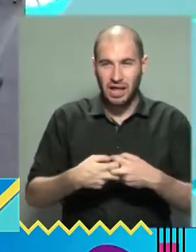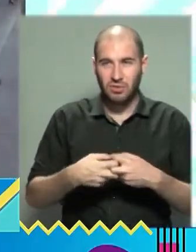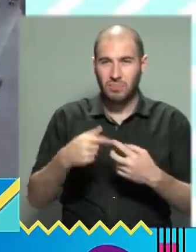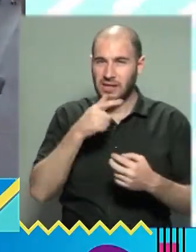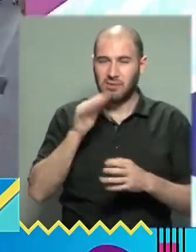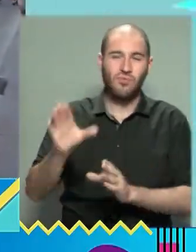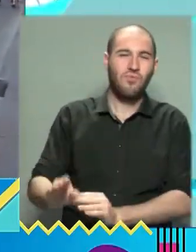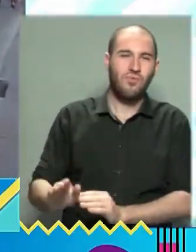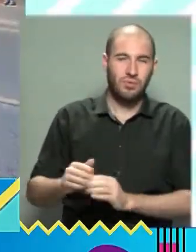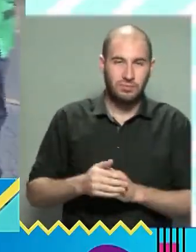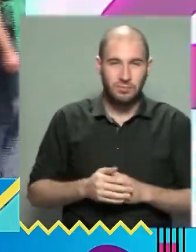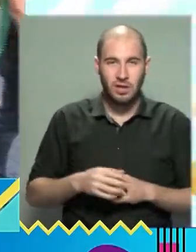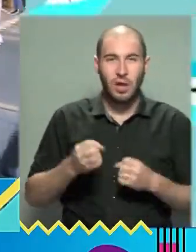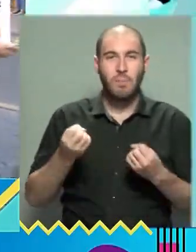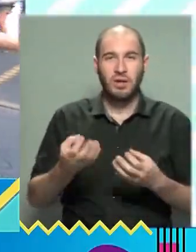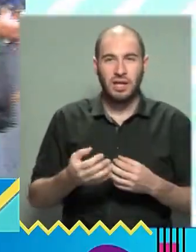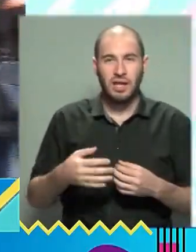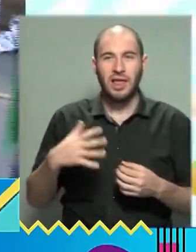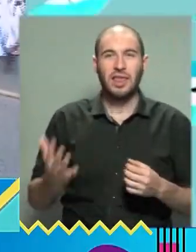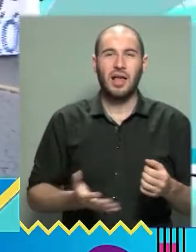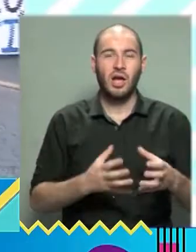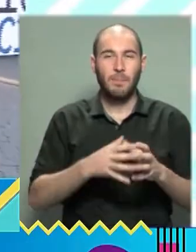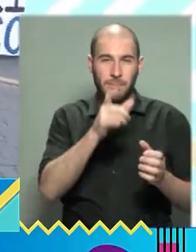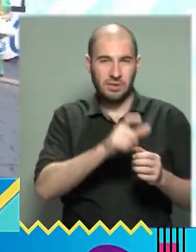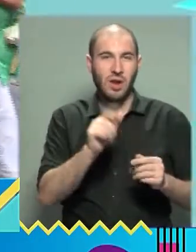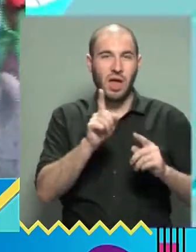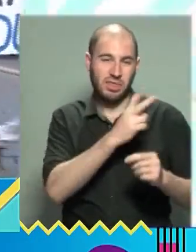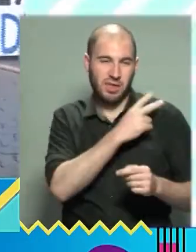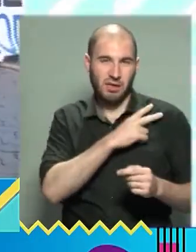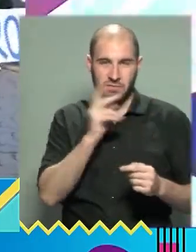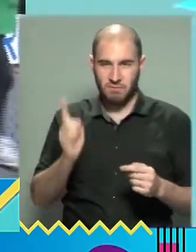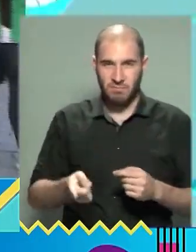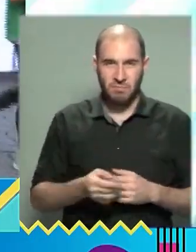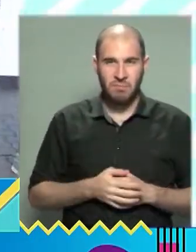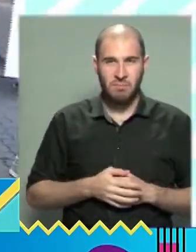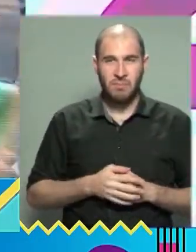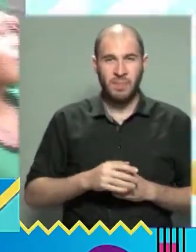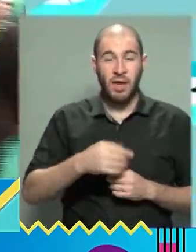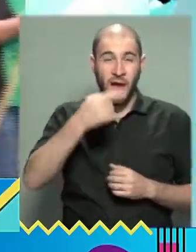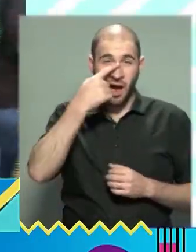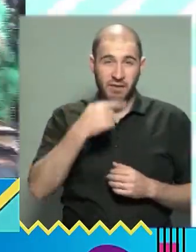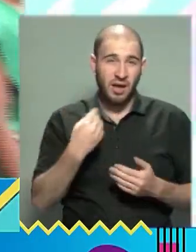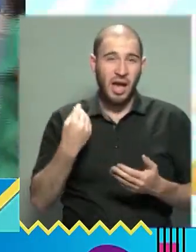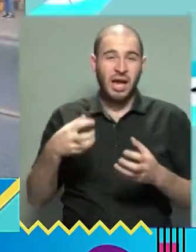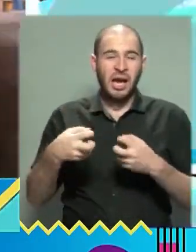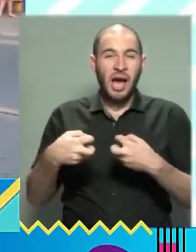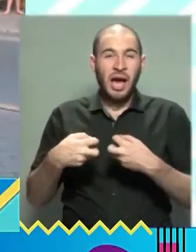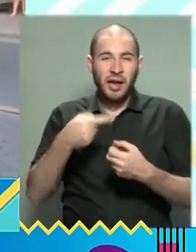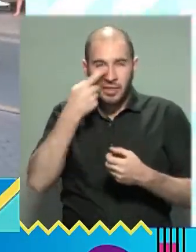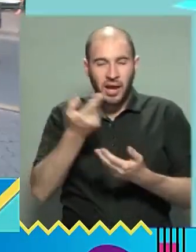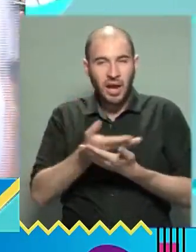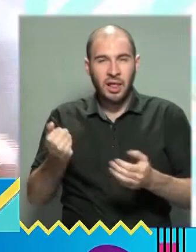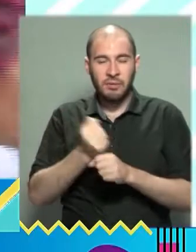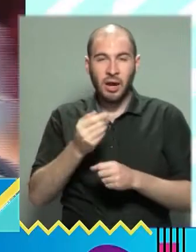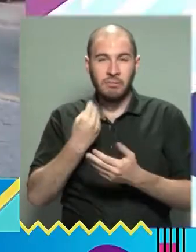deslegitimada. Claro, eso es lo está que deslegitimada porque la dirigen una serie de personas que, al fin y al cabo, no representan el interés general de los